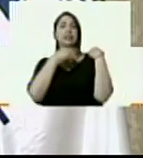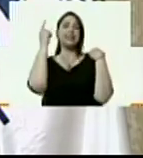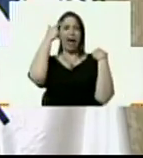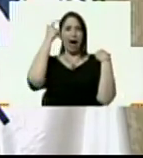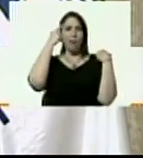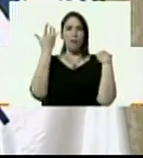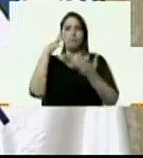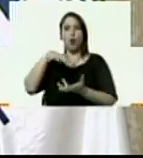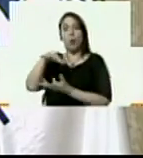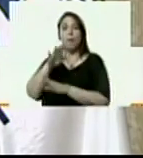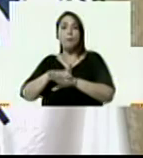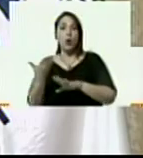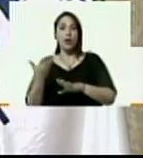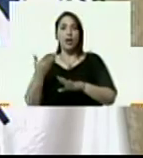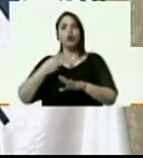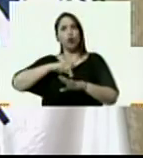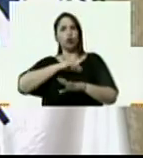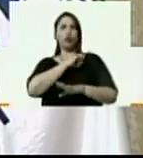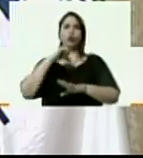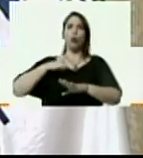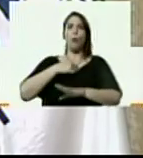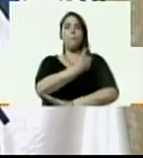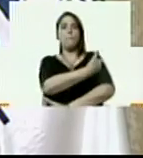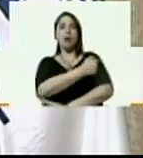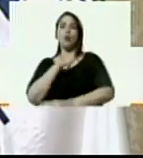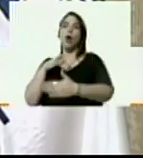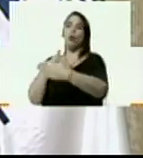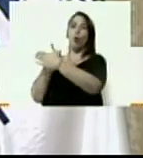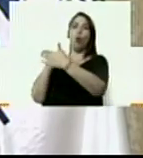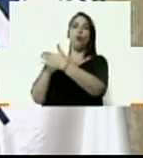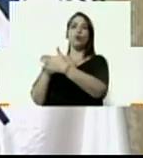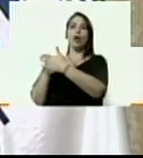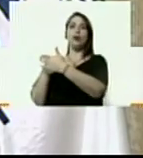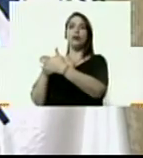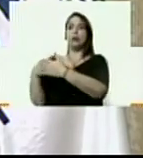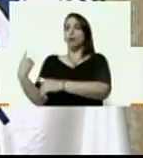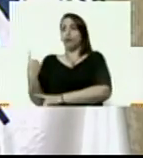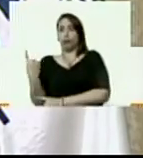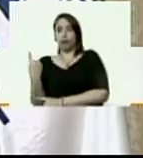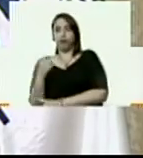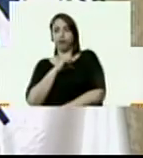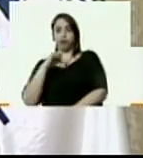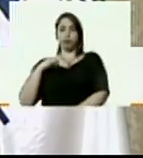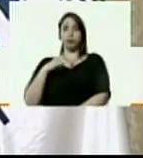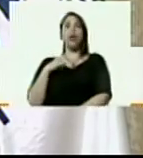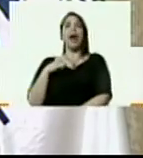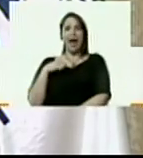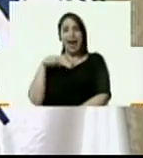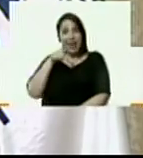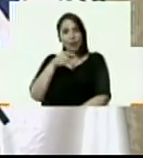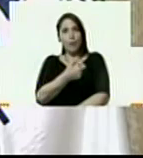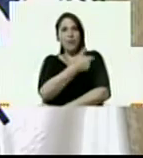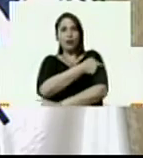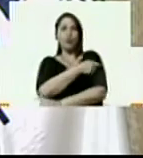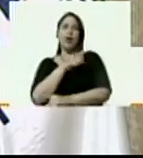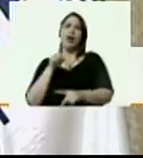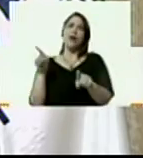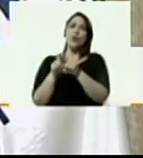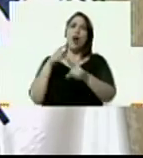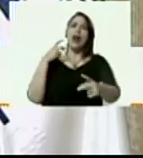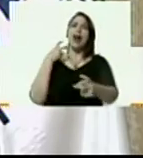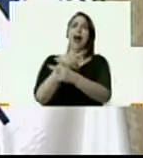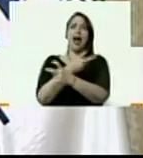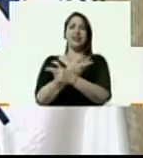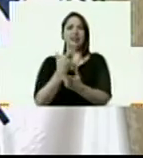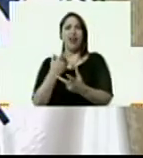porque somos como la vacuna contra el unilateralismo el mnoal es la vacuna contra el cáncer qué significa